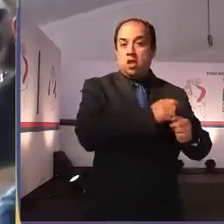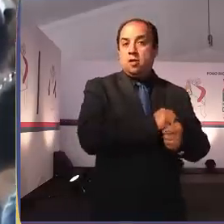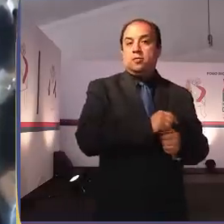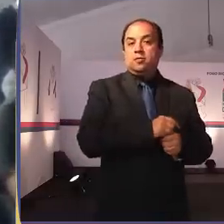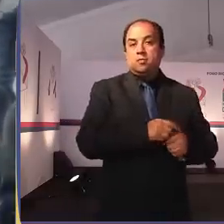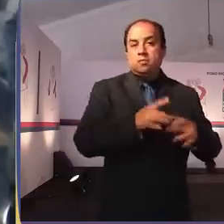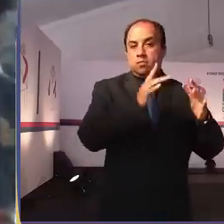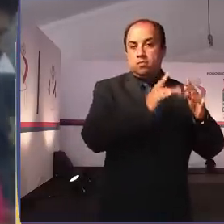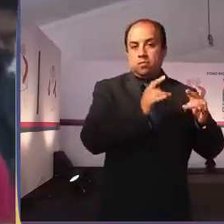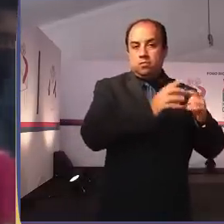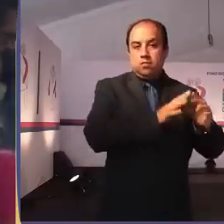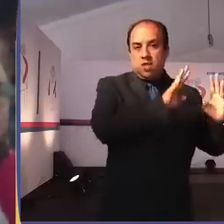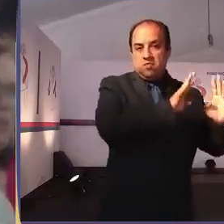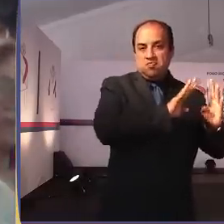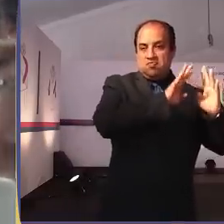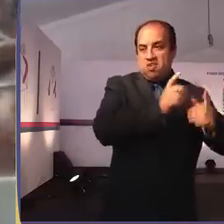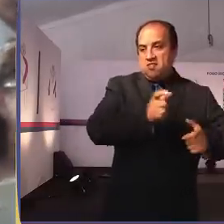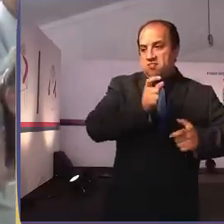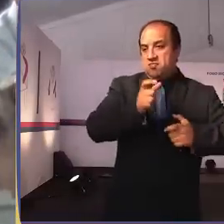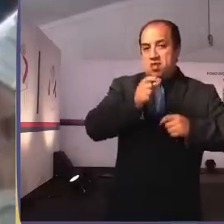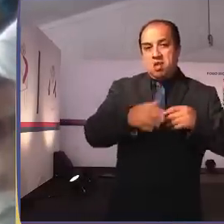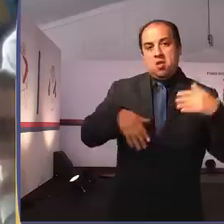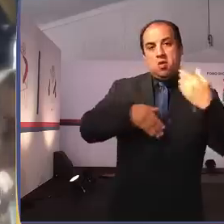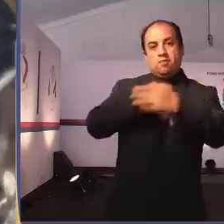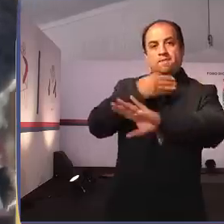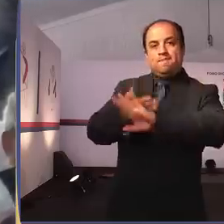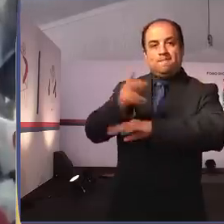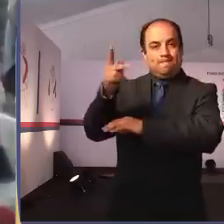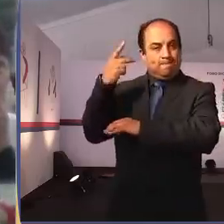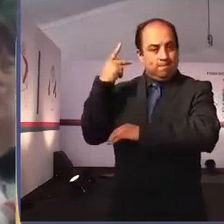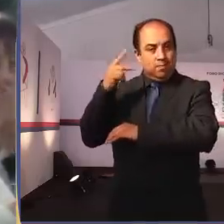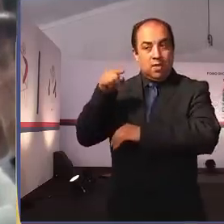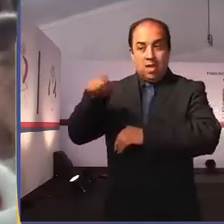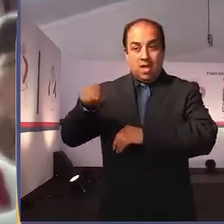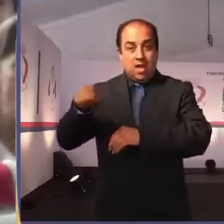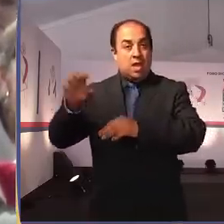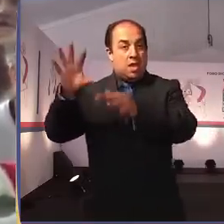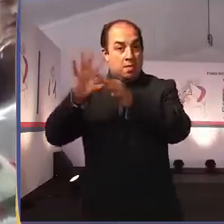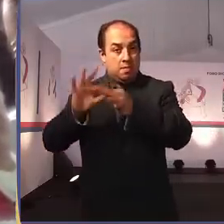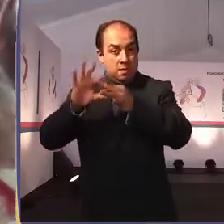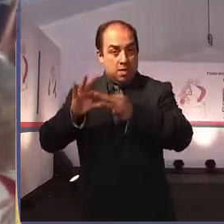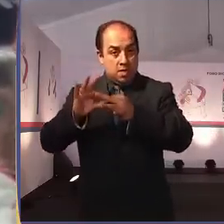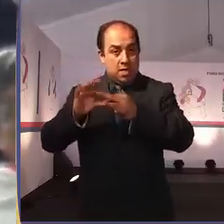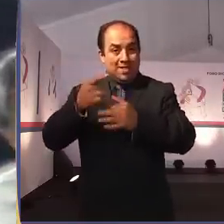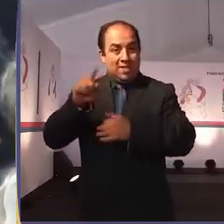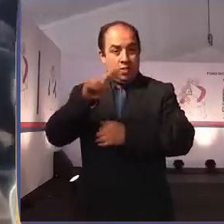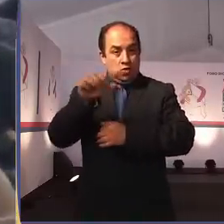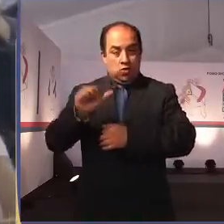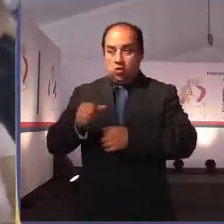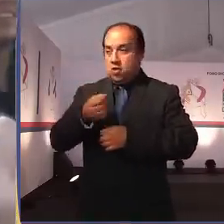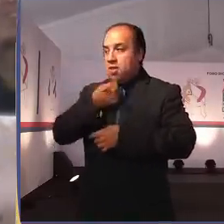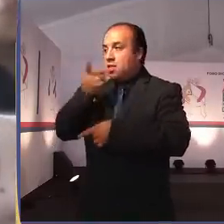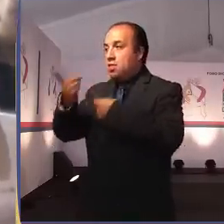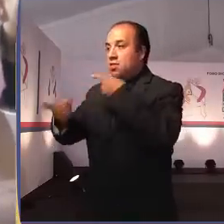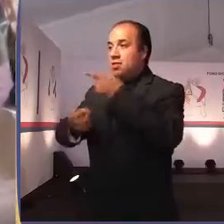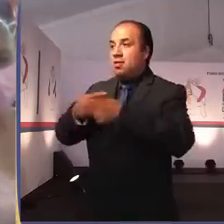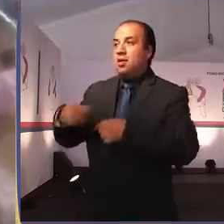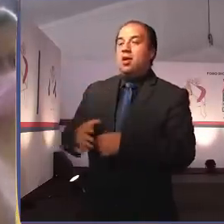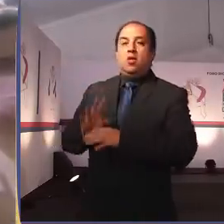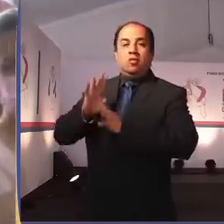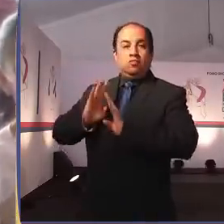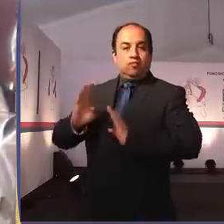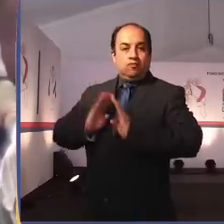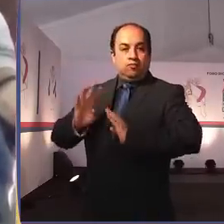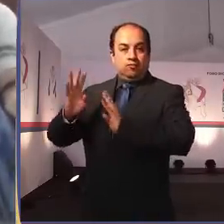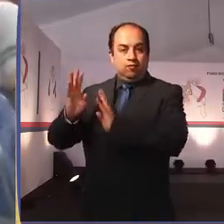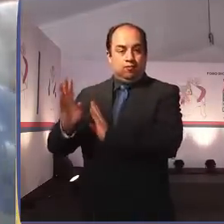la artillería en torno a Puebla. Y el rollo que les tira Zaragoza a los soldados mexicanos caminando a caballo